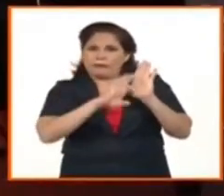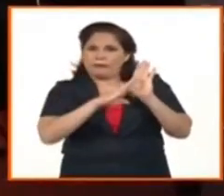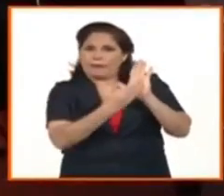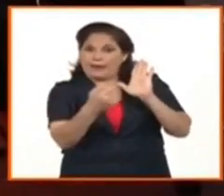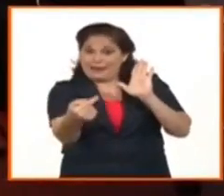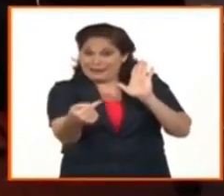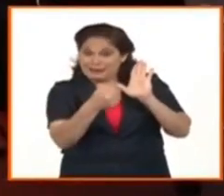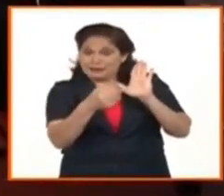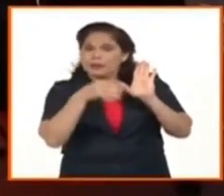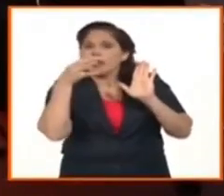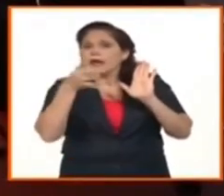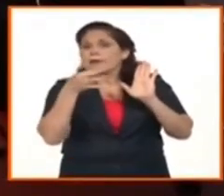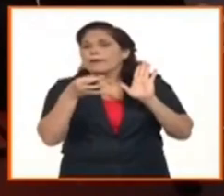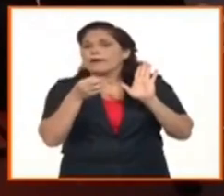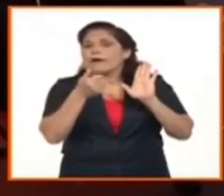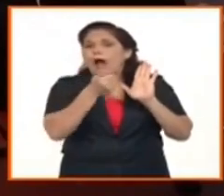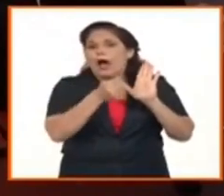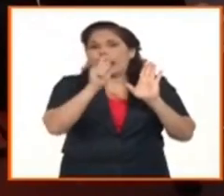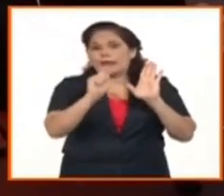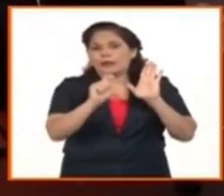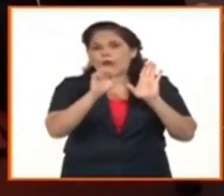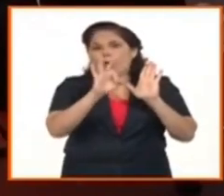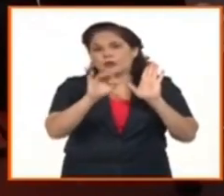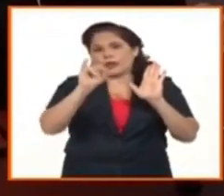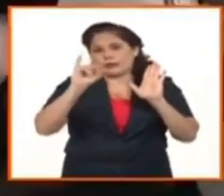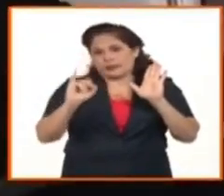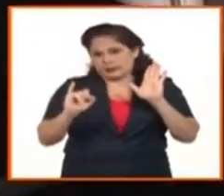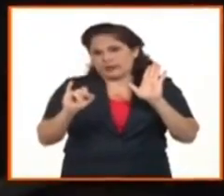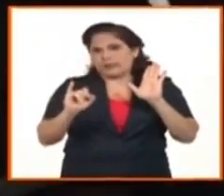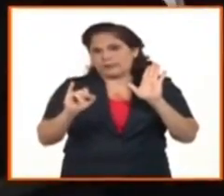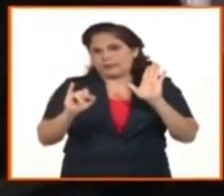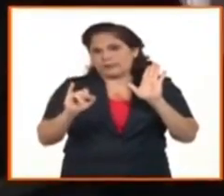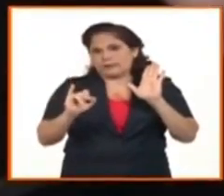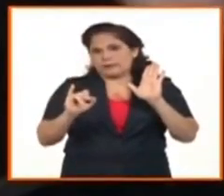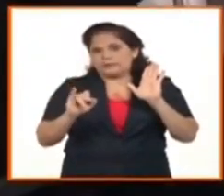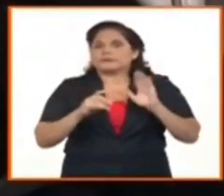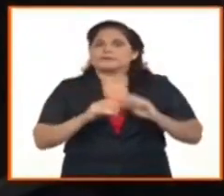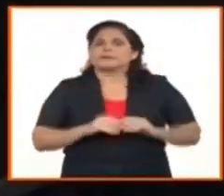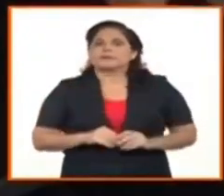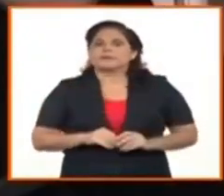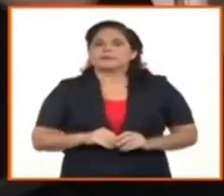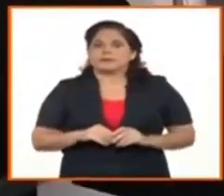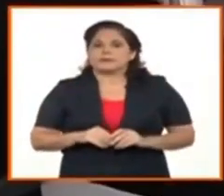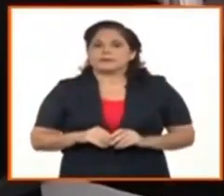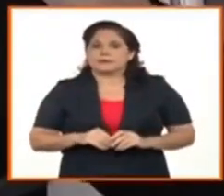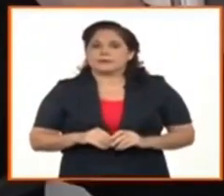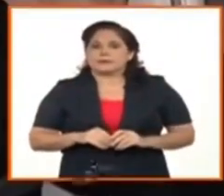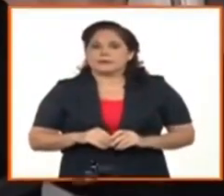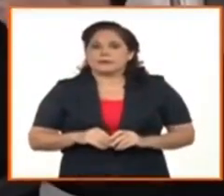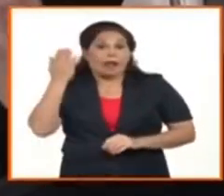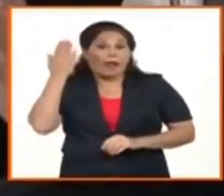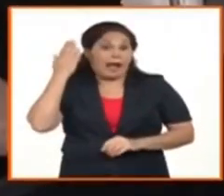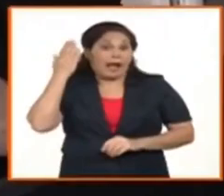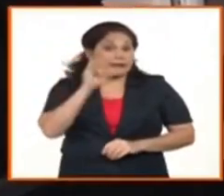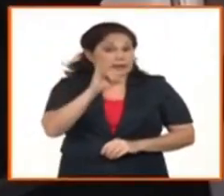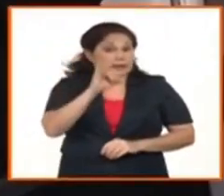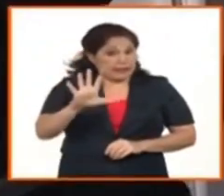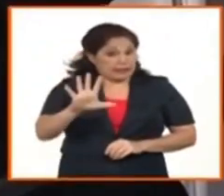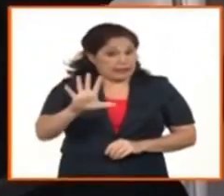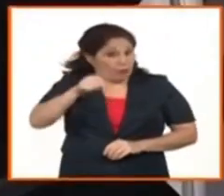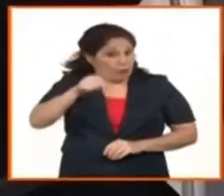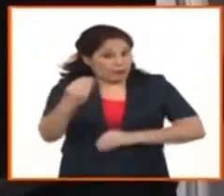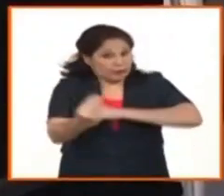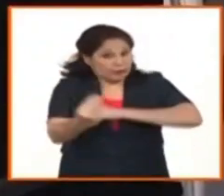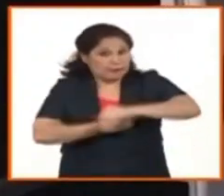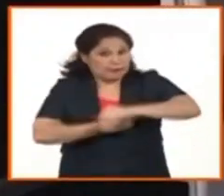establecía que era el artículo 86 del código vigente ese 75 que en su momento fue muy revolucionario pero que